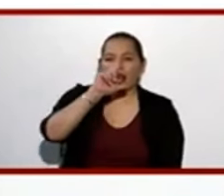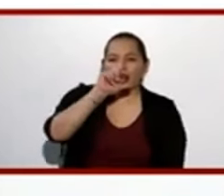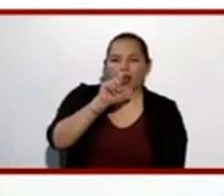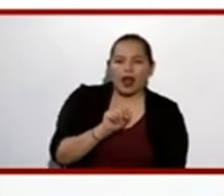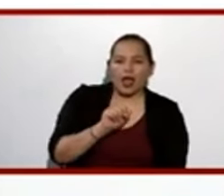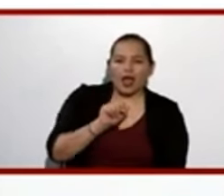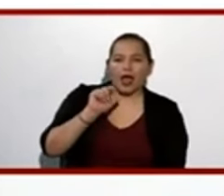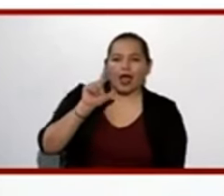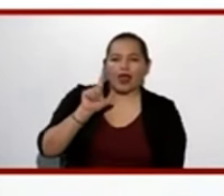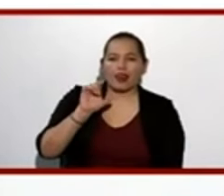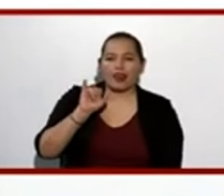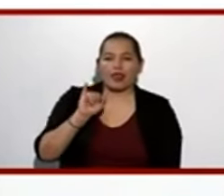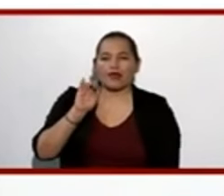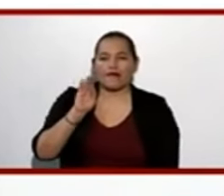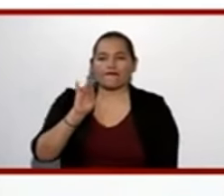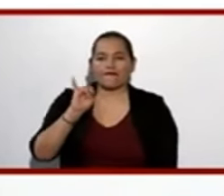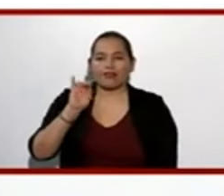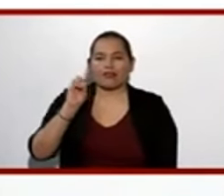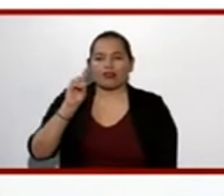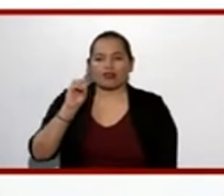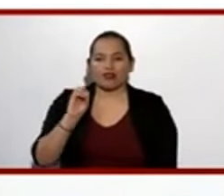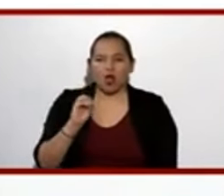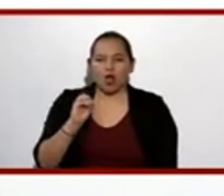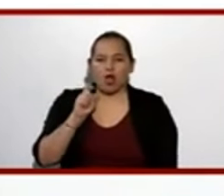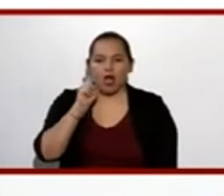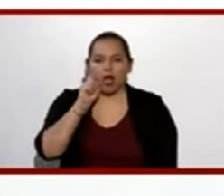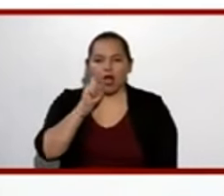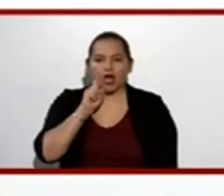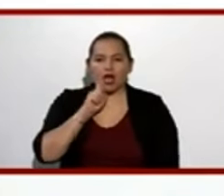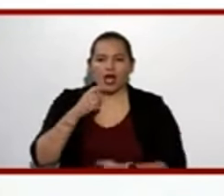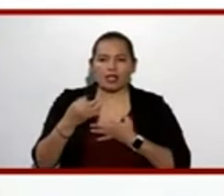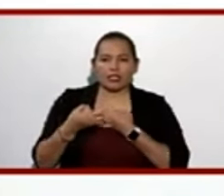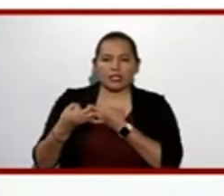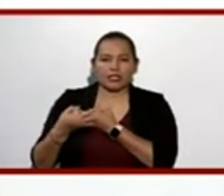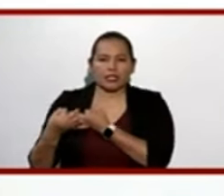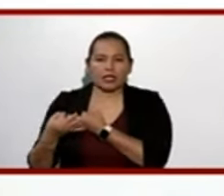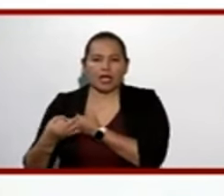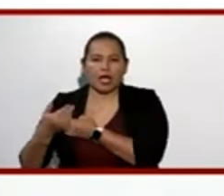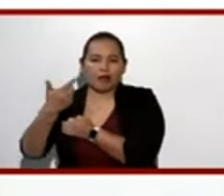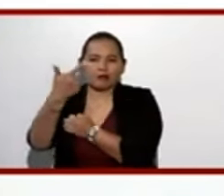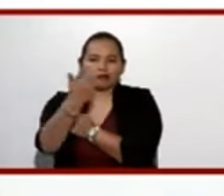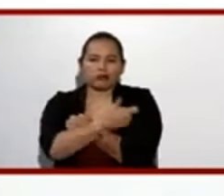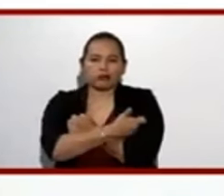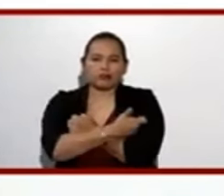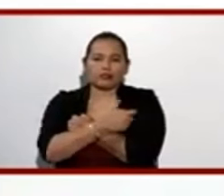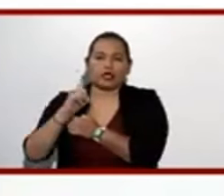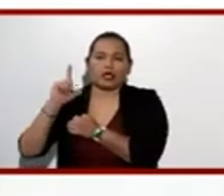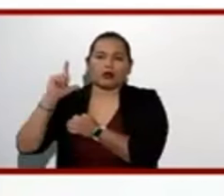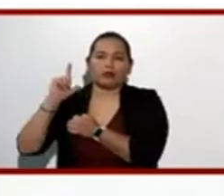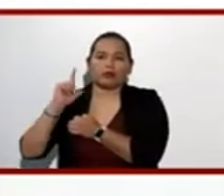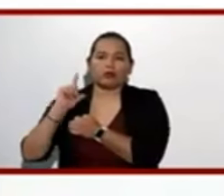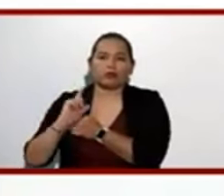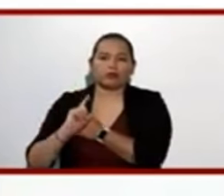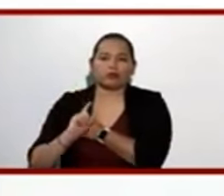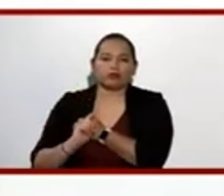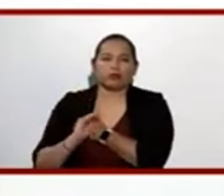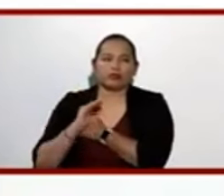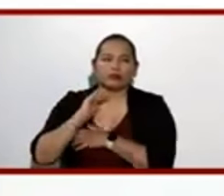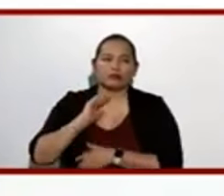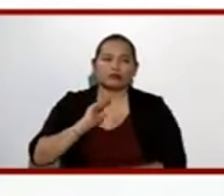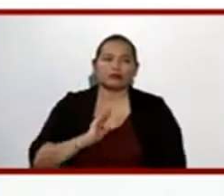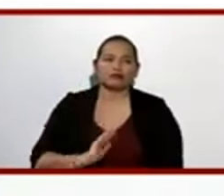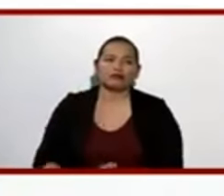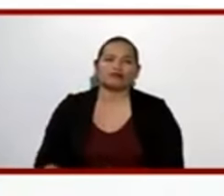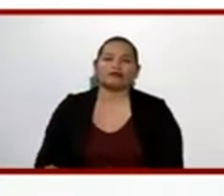otra cosa. La libido. Porque si hablo mal, la maestra Silvia al rato no me la acabo, ¿eh? No, ella no me la perdona.